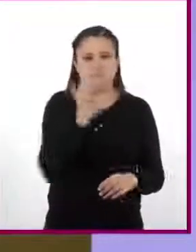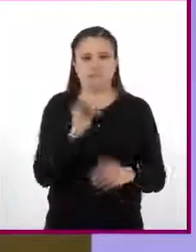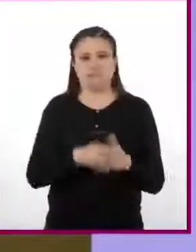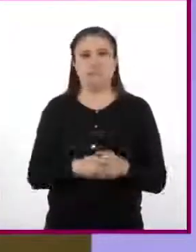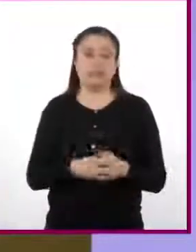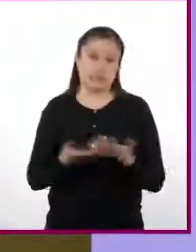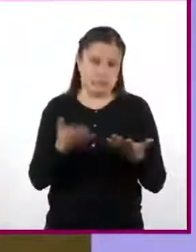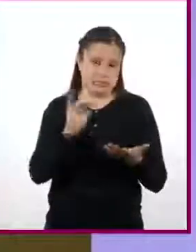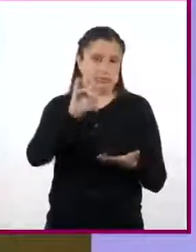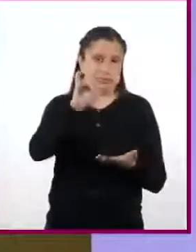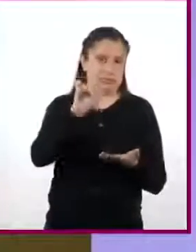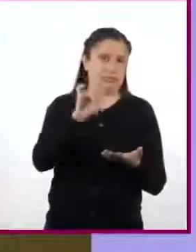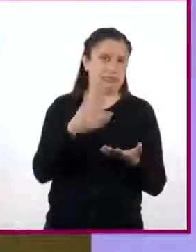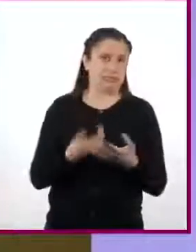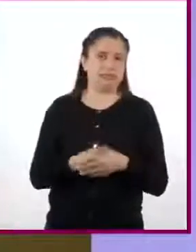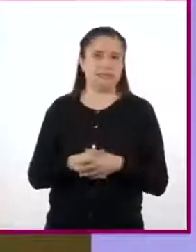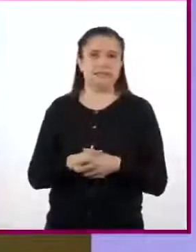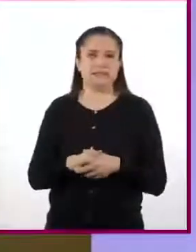Sí.